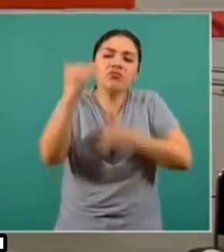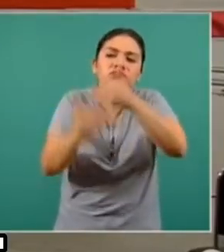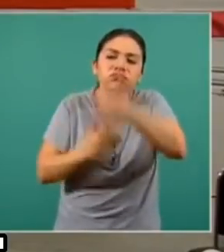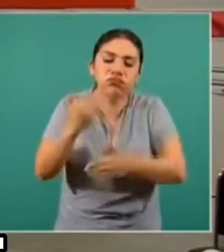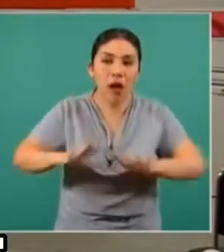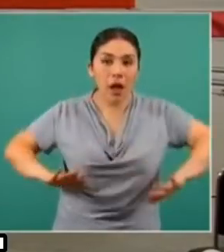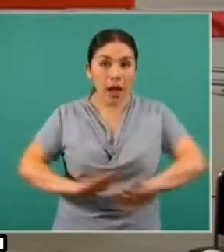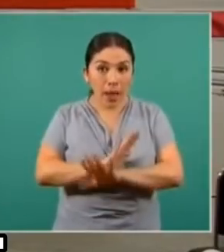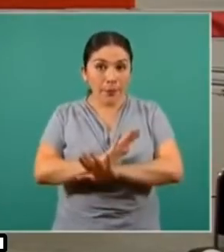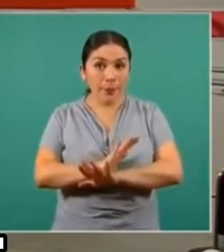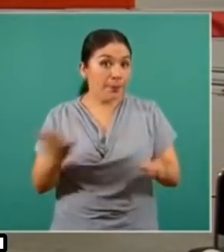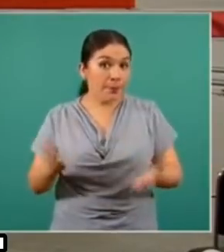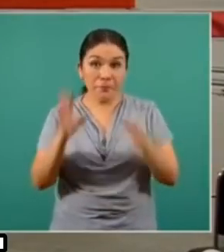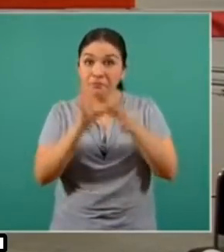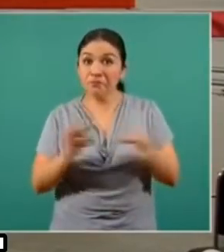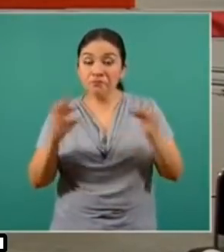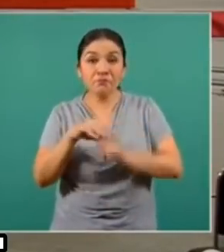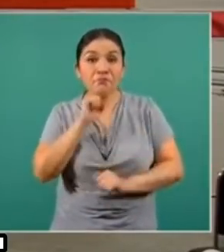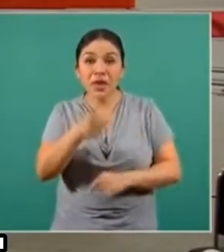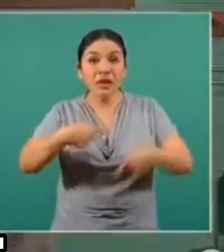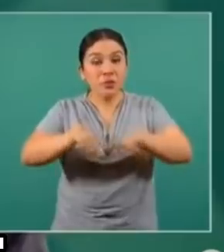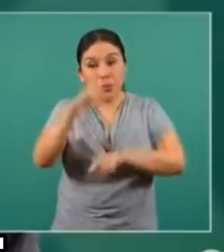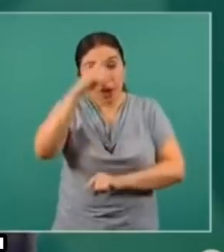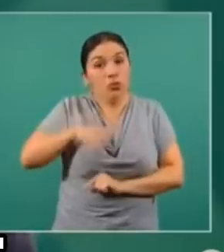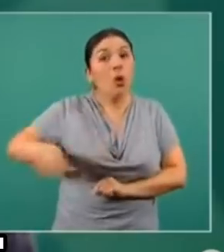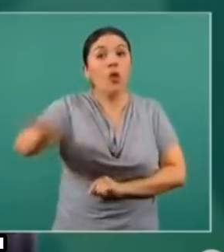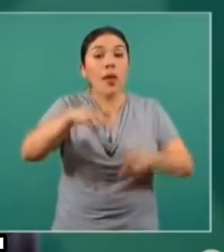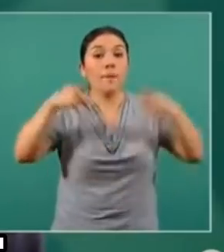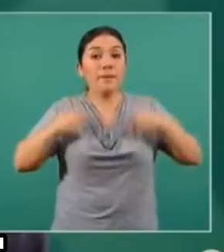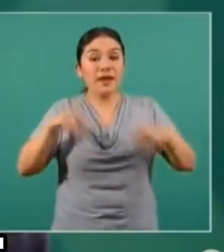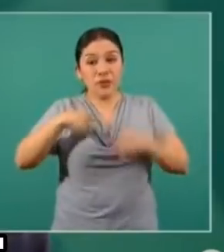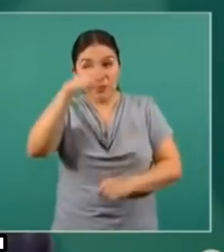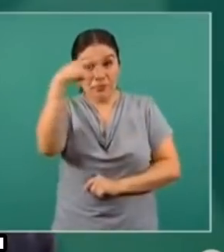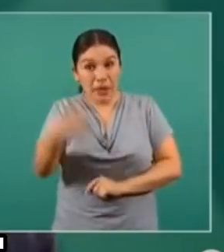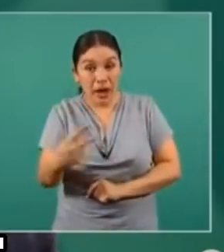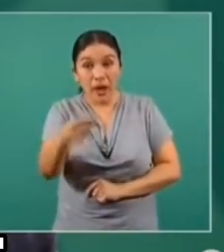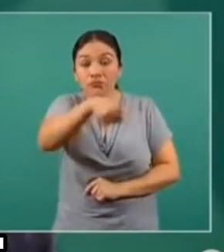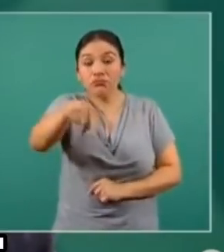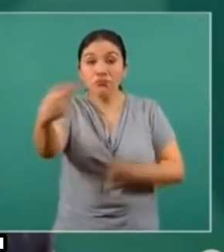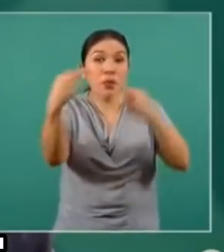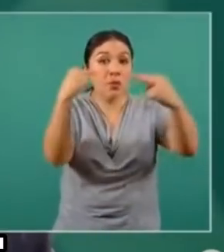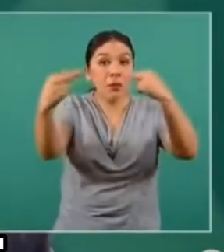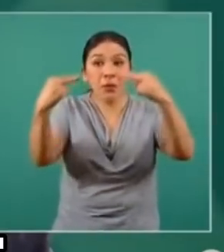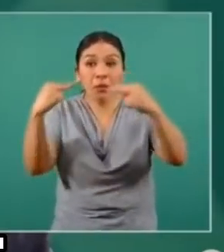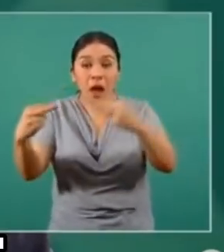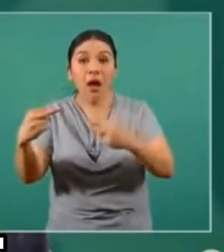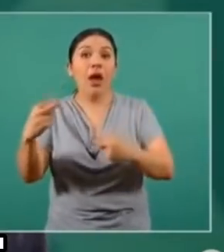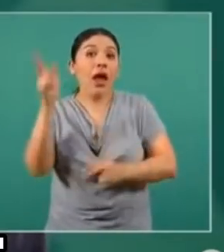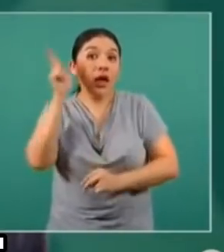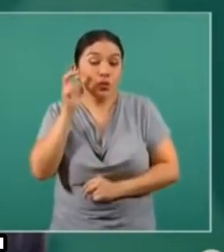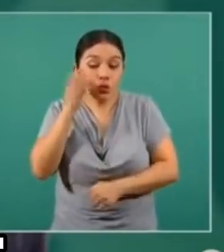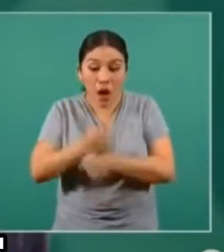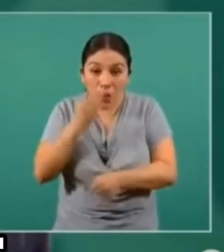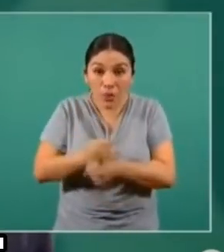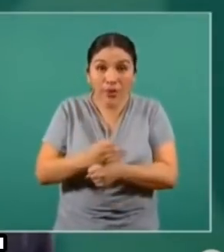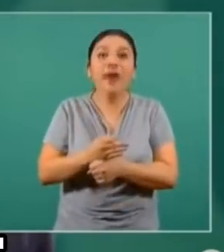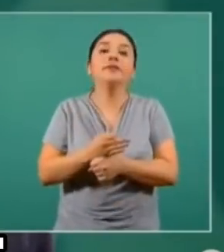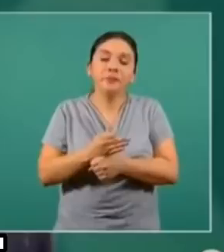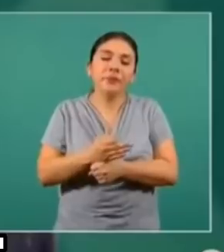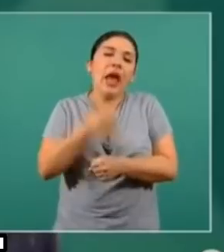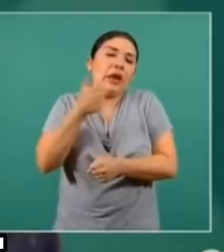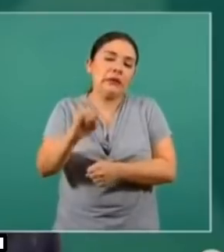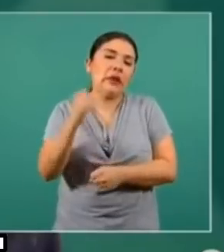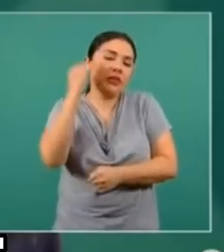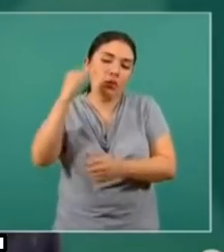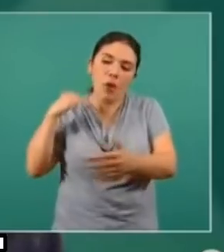periódicas. Lo comentamos también para todo el pueblo de México y todos quienes nos han estado escuchando a lo largo